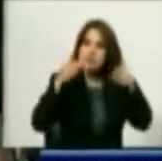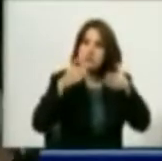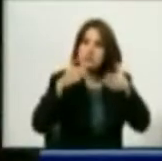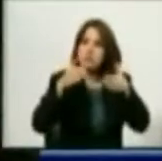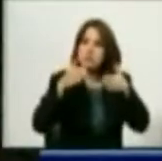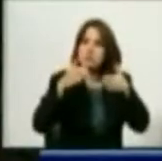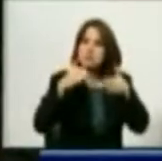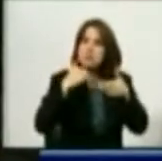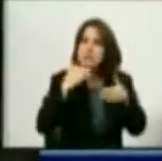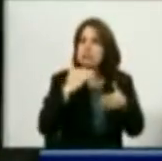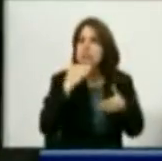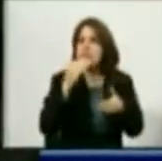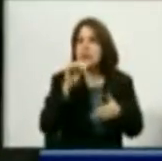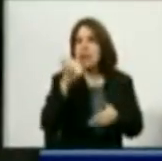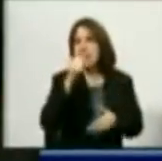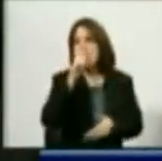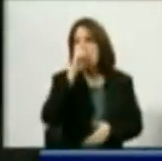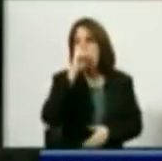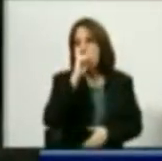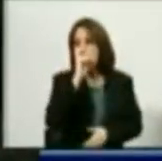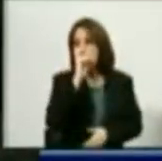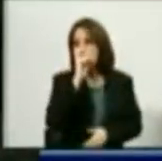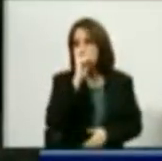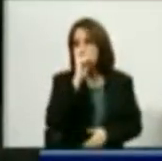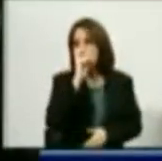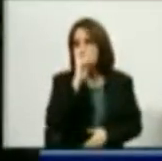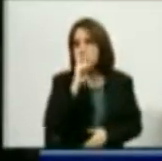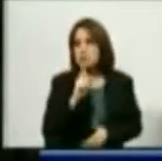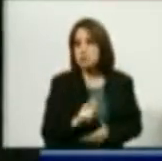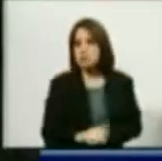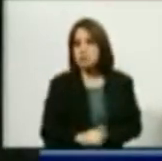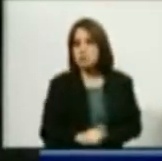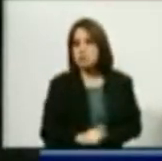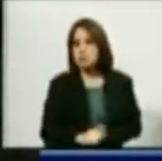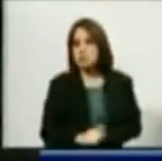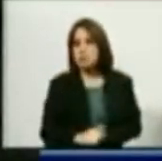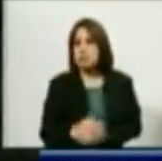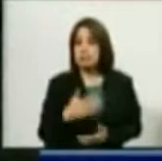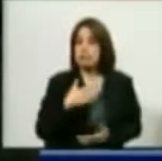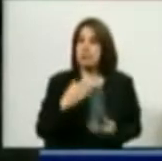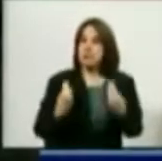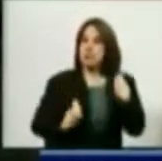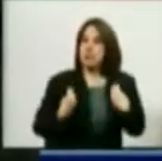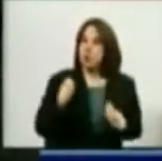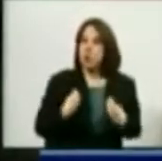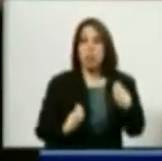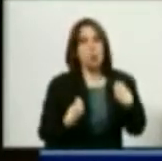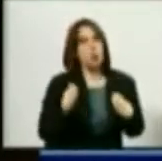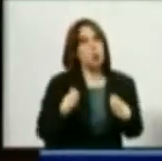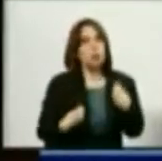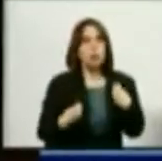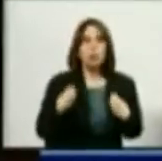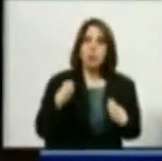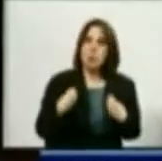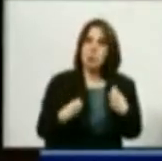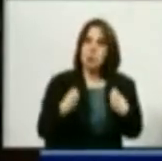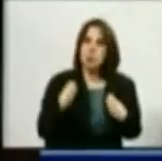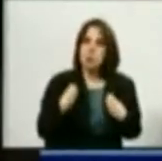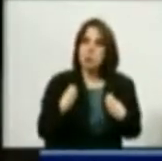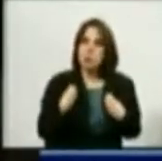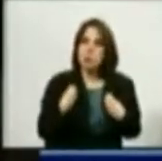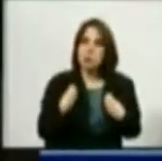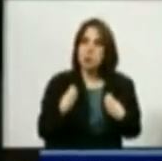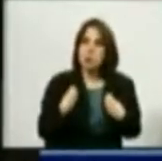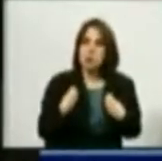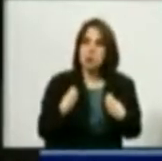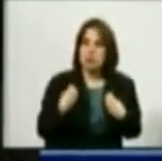cerca de una década a mí me preocupaba mucho lo que sobre este